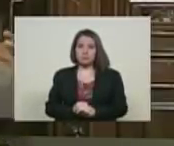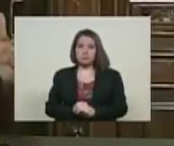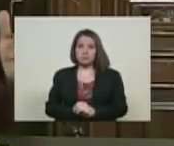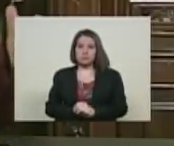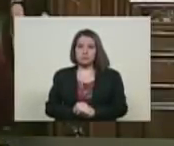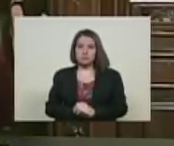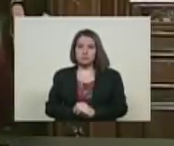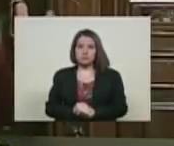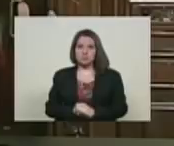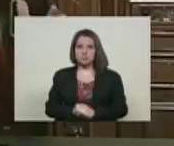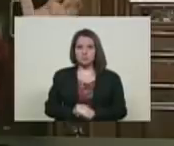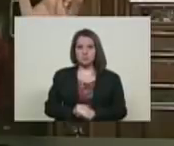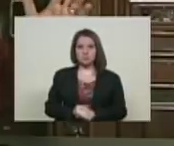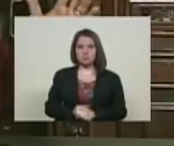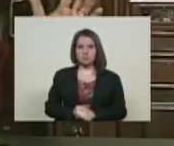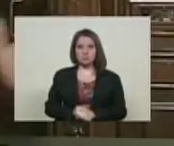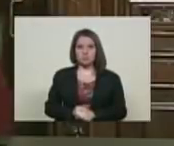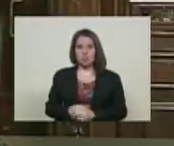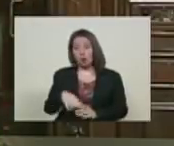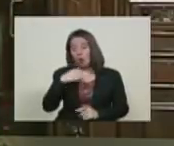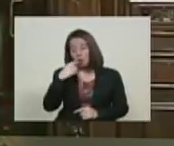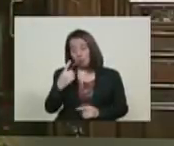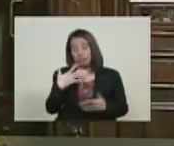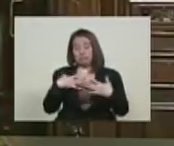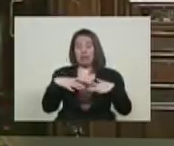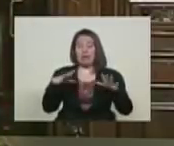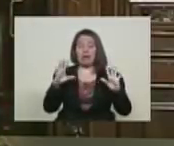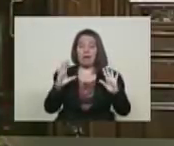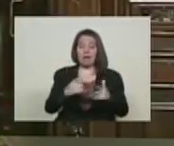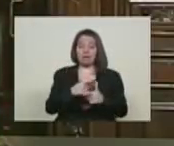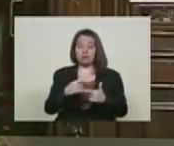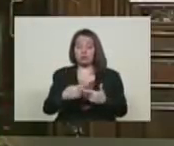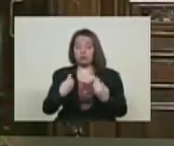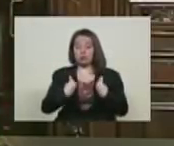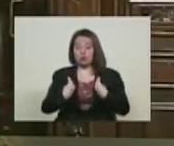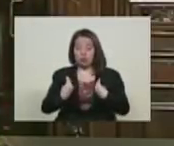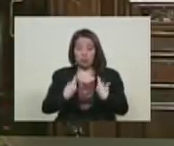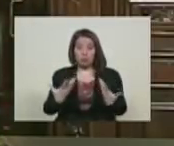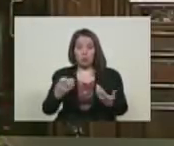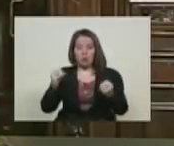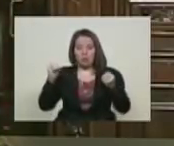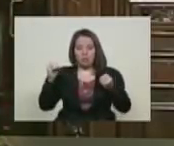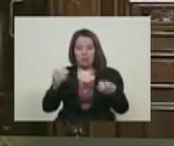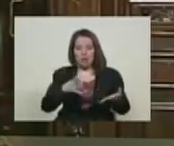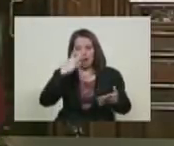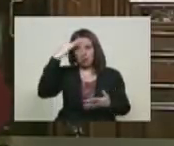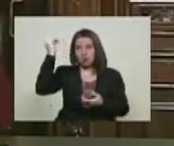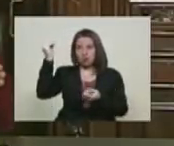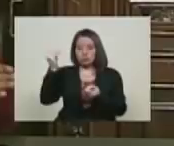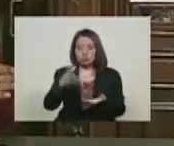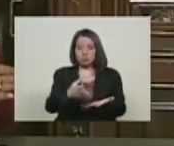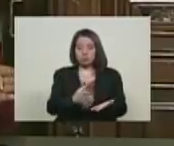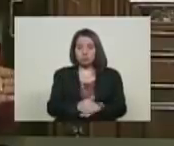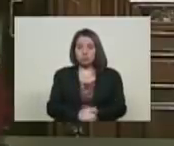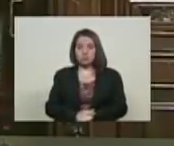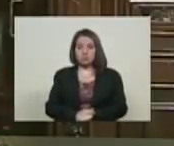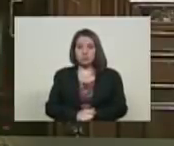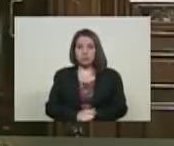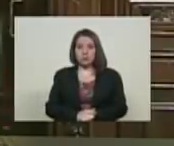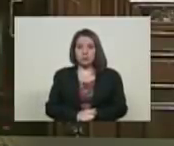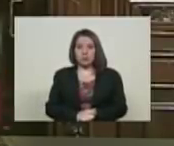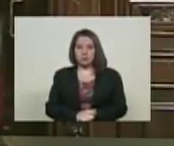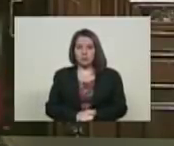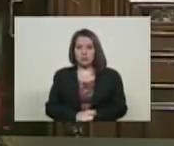bueno, uno dice, fue un milagro, fue un milagro. Quiere decir que Dios